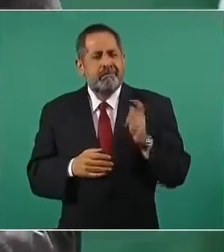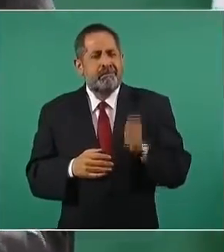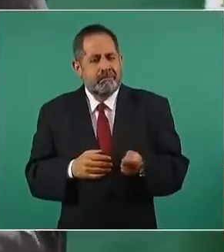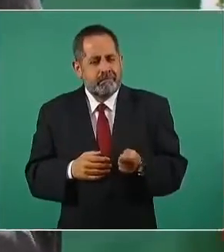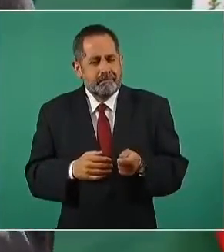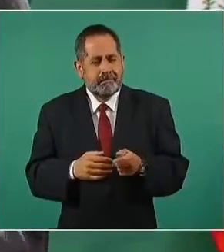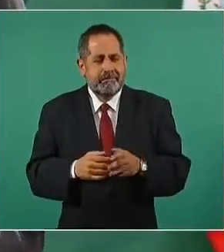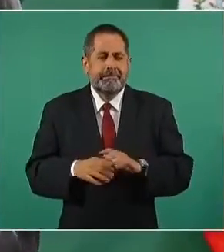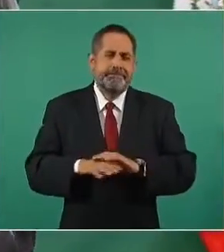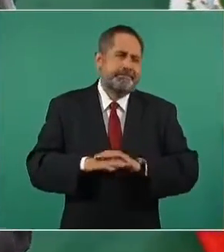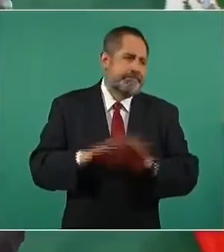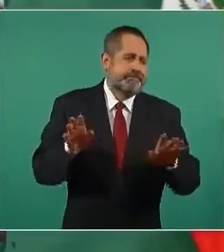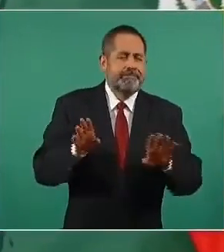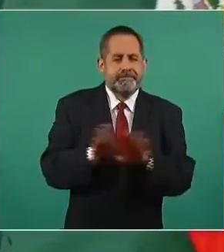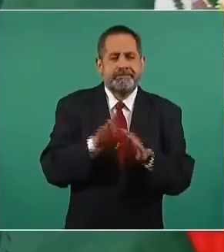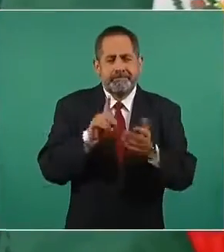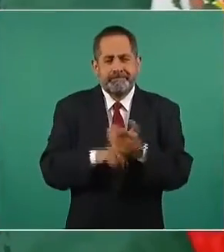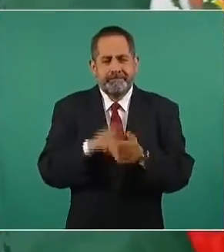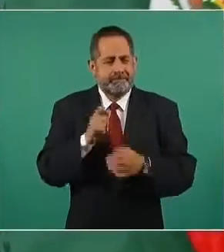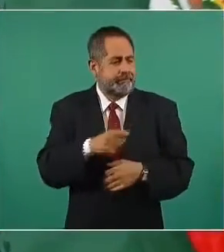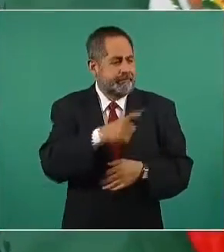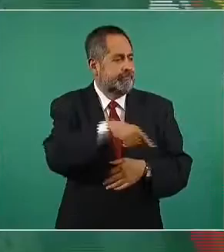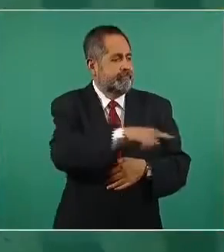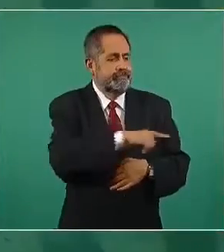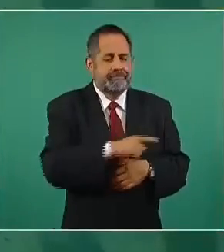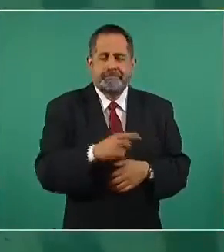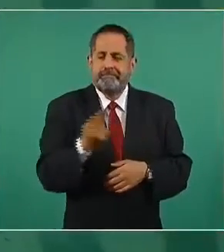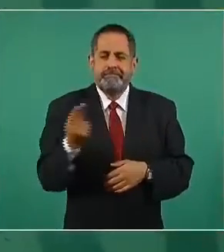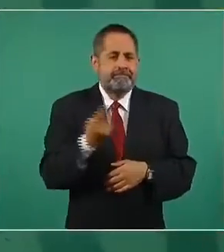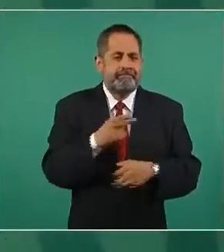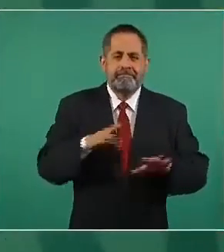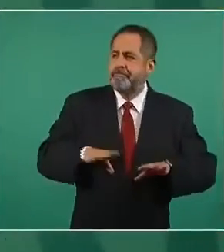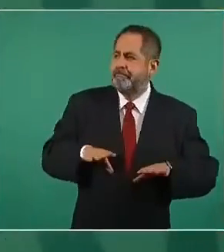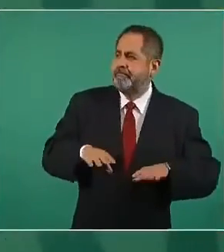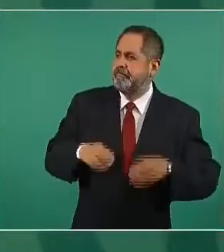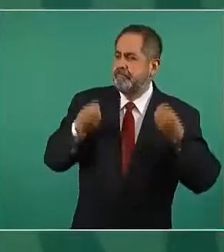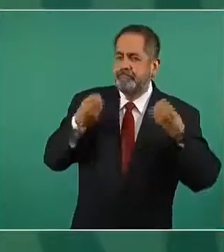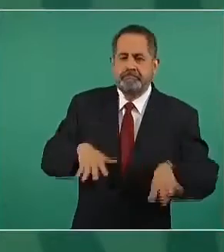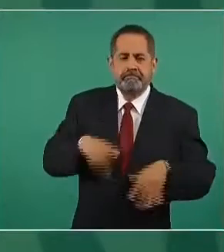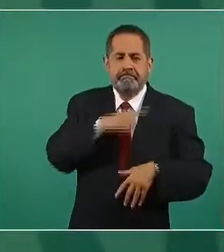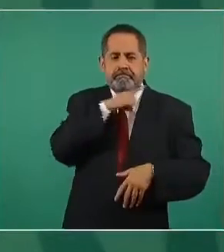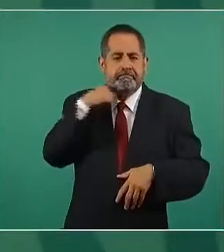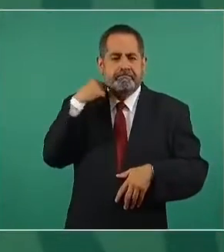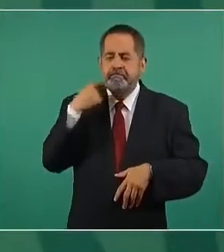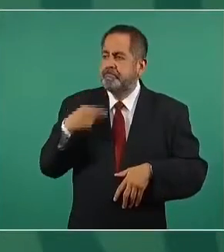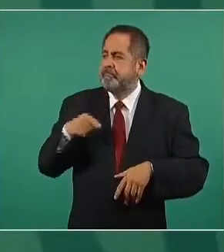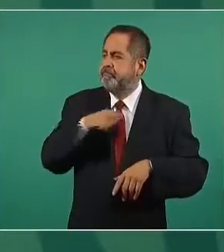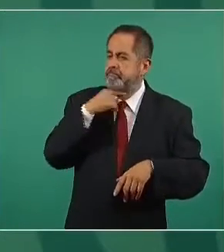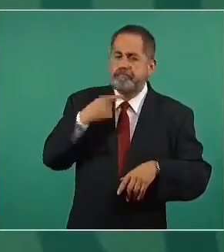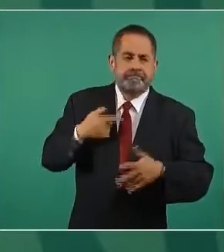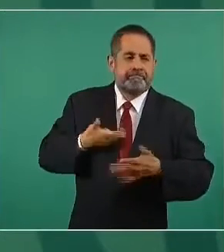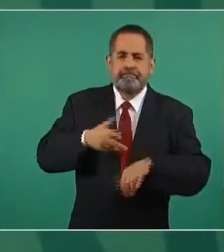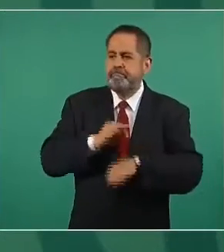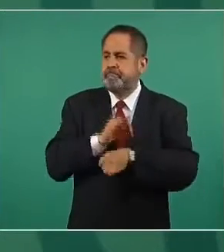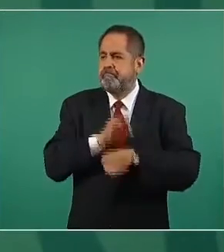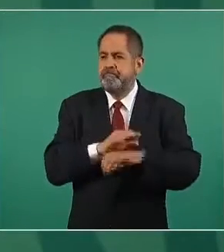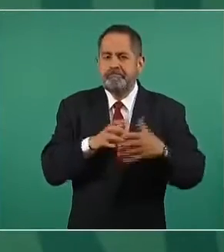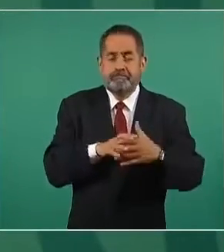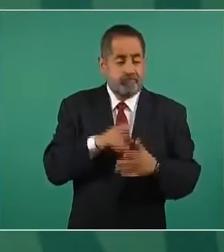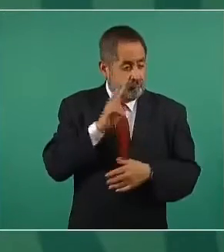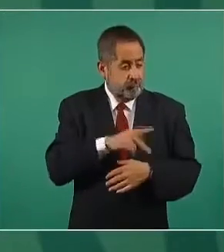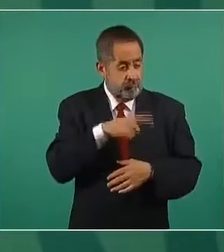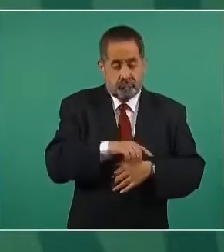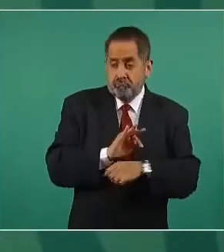Ese proceder. Por los intereses que defienden los medios de información, que no son los intereses